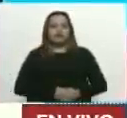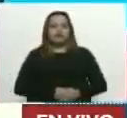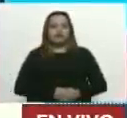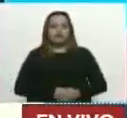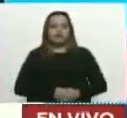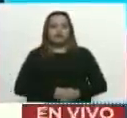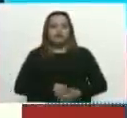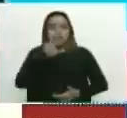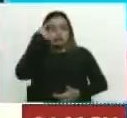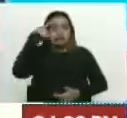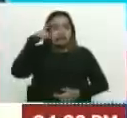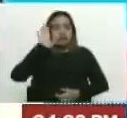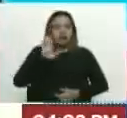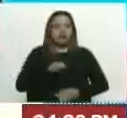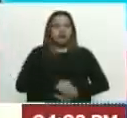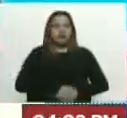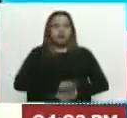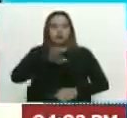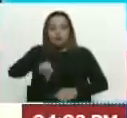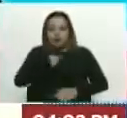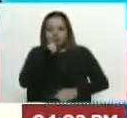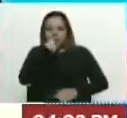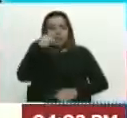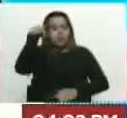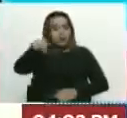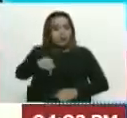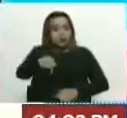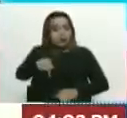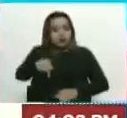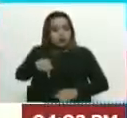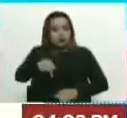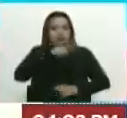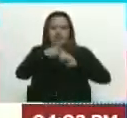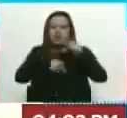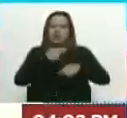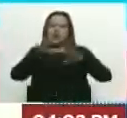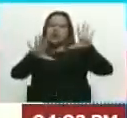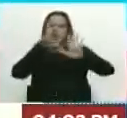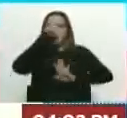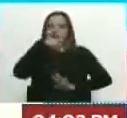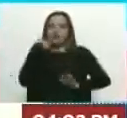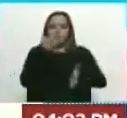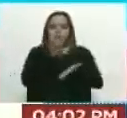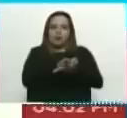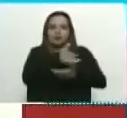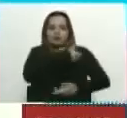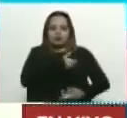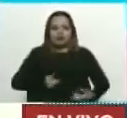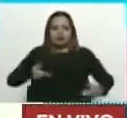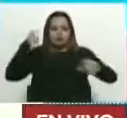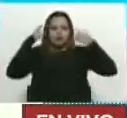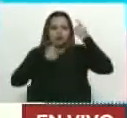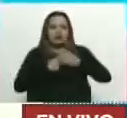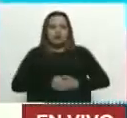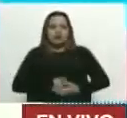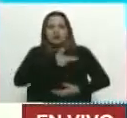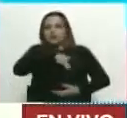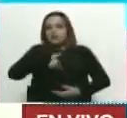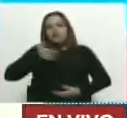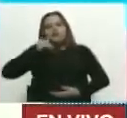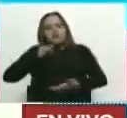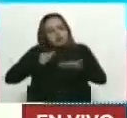Y creo que puedo decir hoy, a 10 años de la partida del comandante Hugo Chávez, hemos sido leales